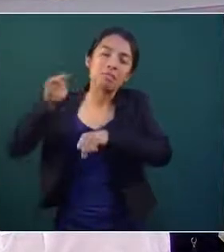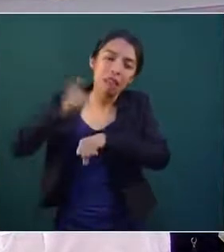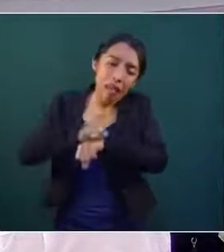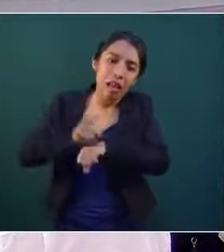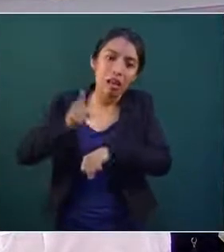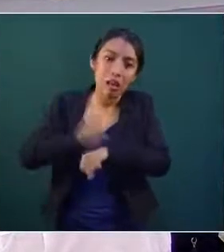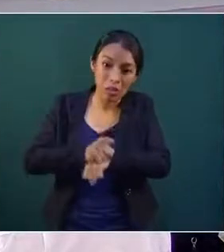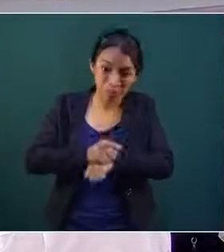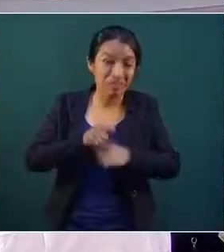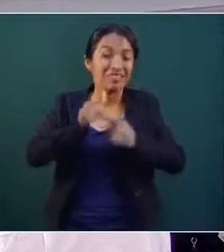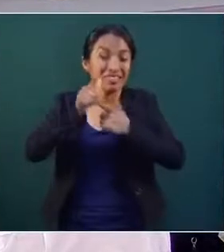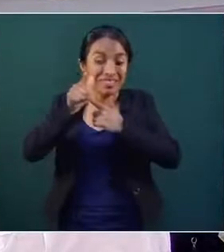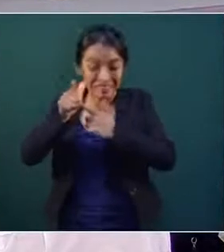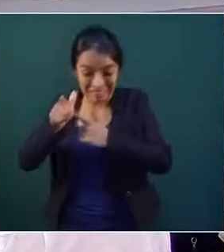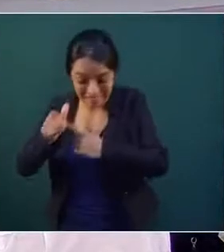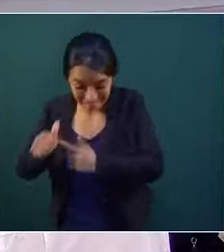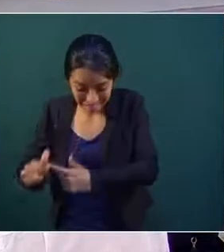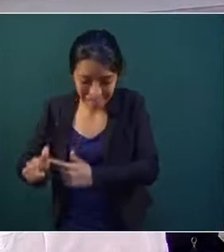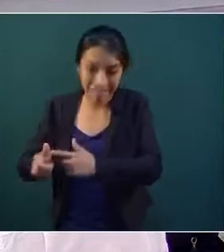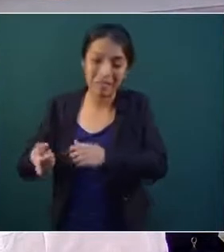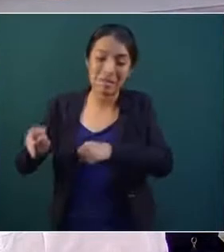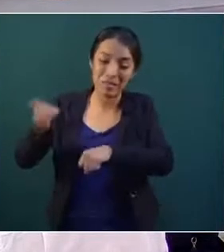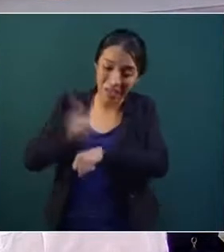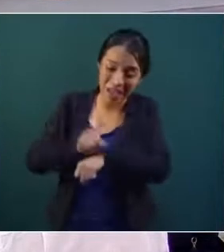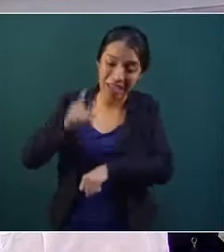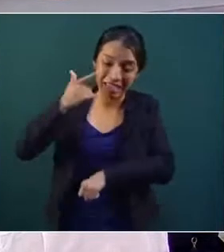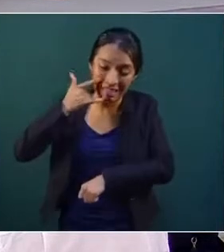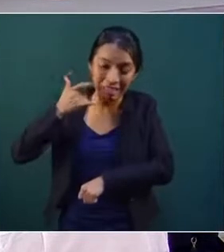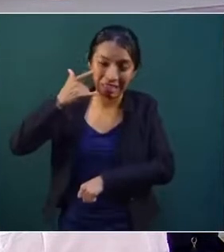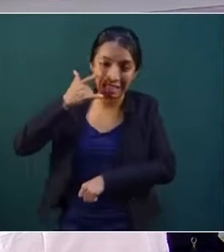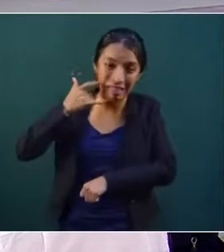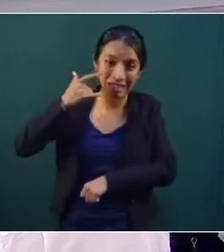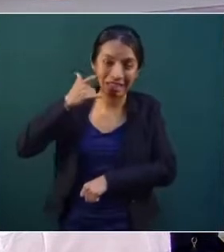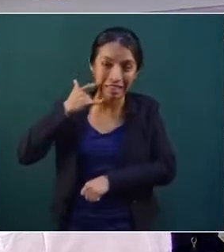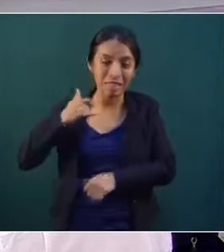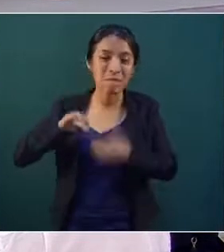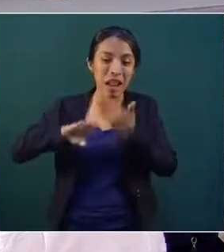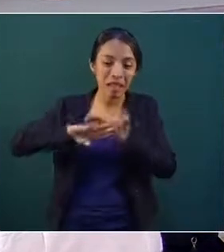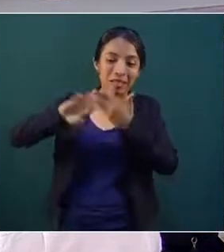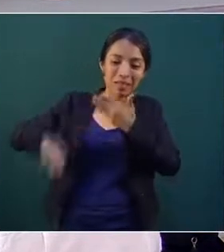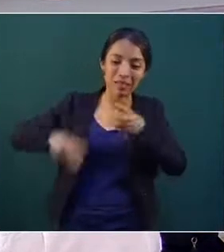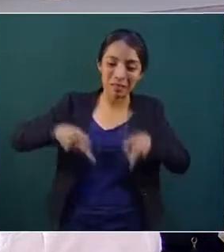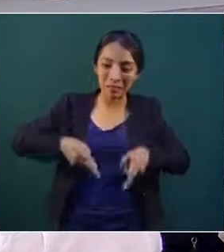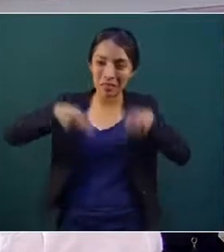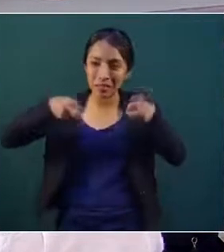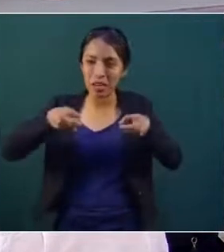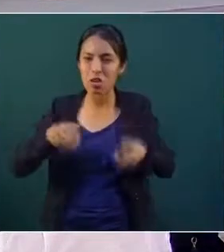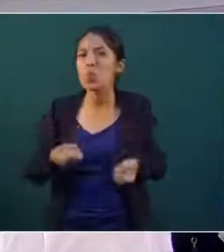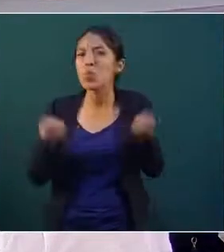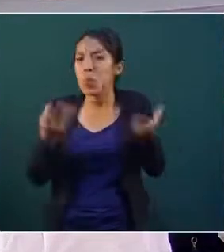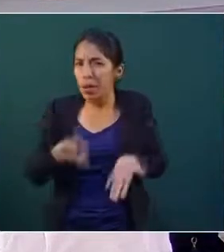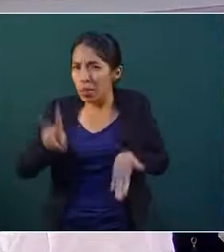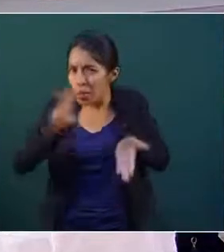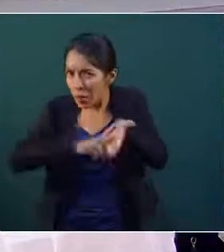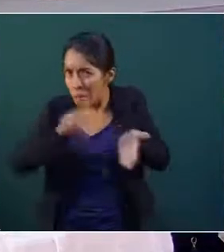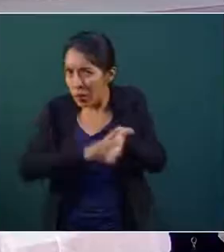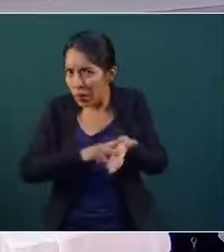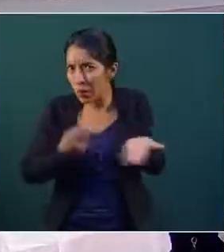combatiendo el huachicol. ¿Cuánto es esto en dinero? El no permitir el